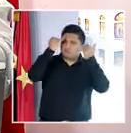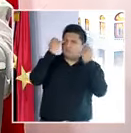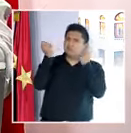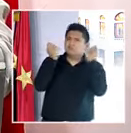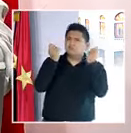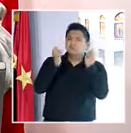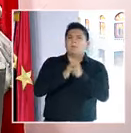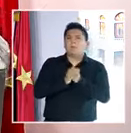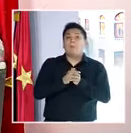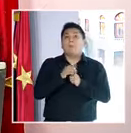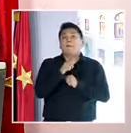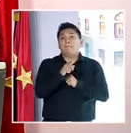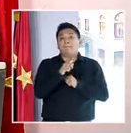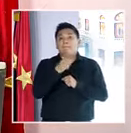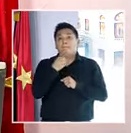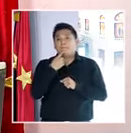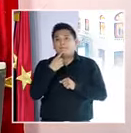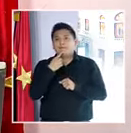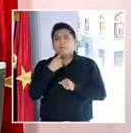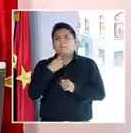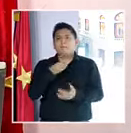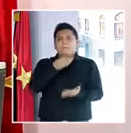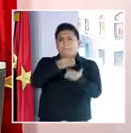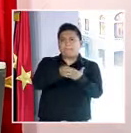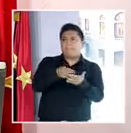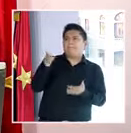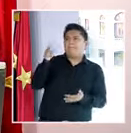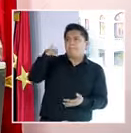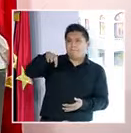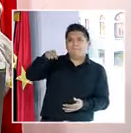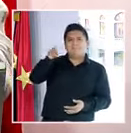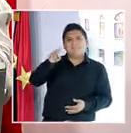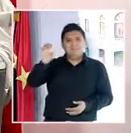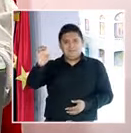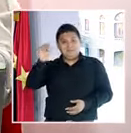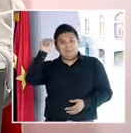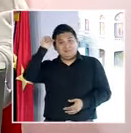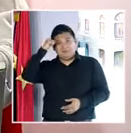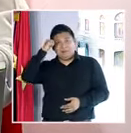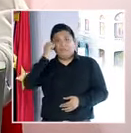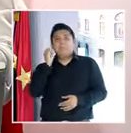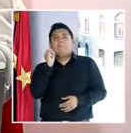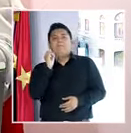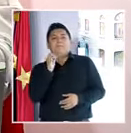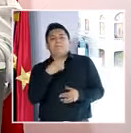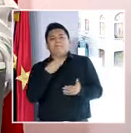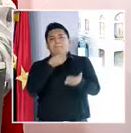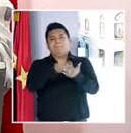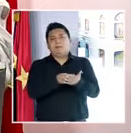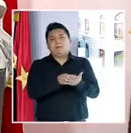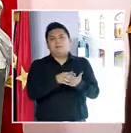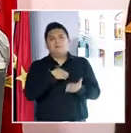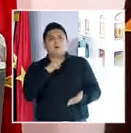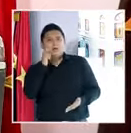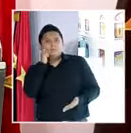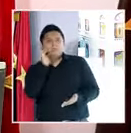la implementación del botón de pagos PSE y el pago a través de la